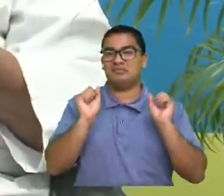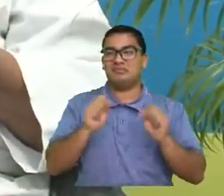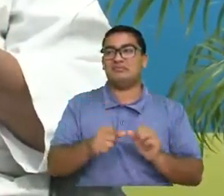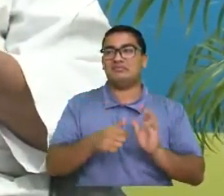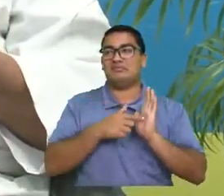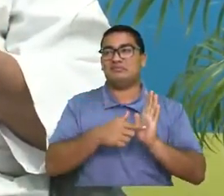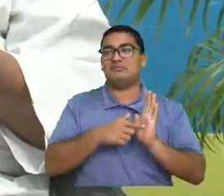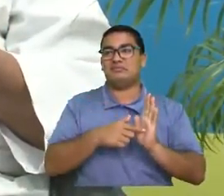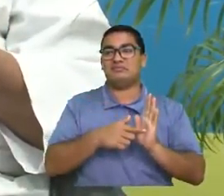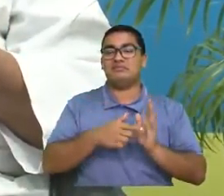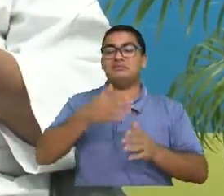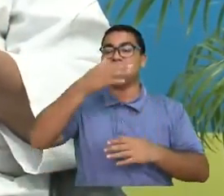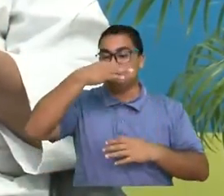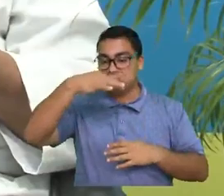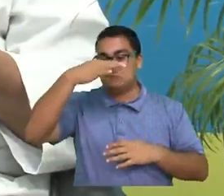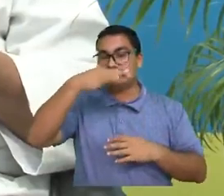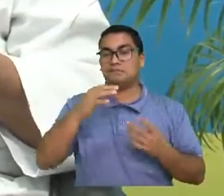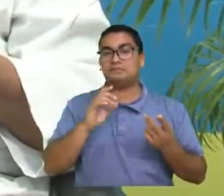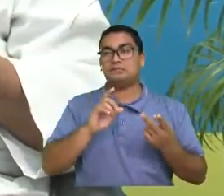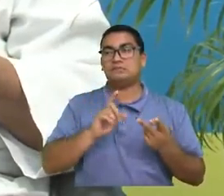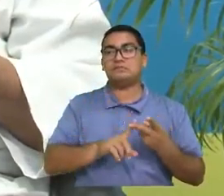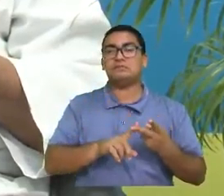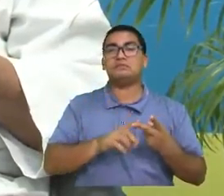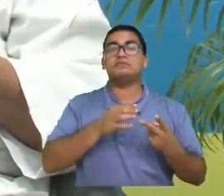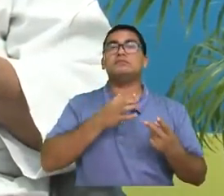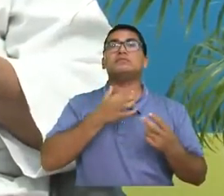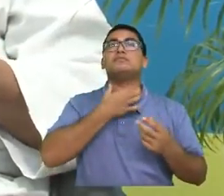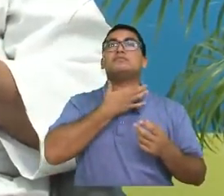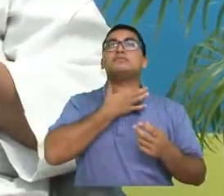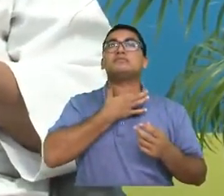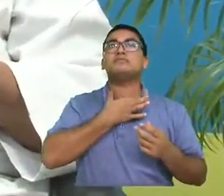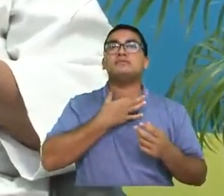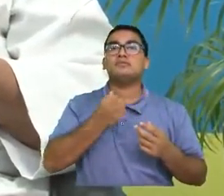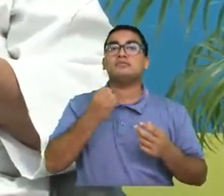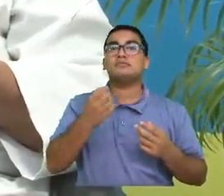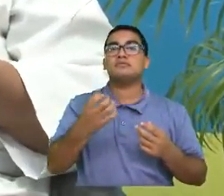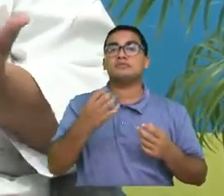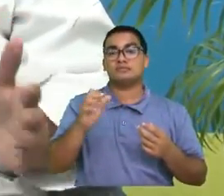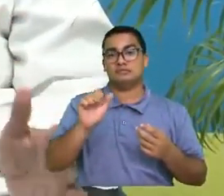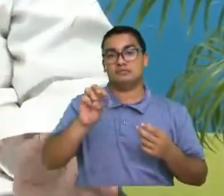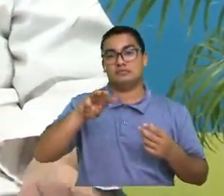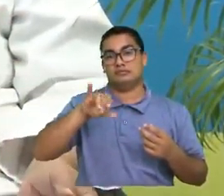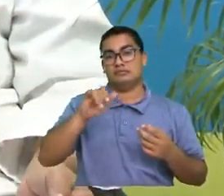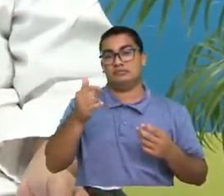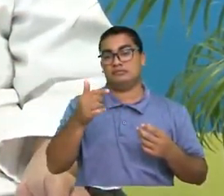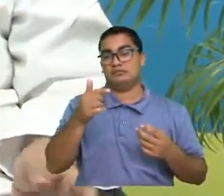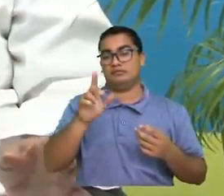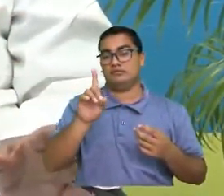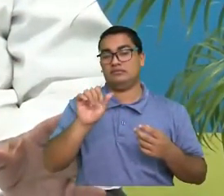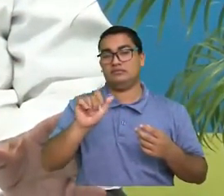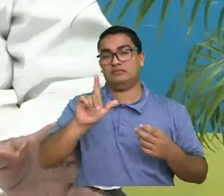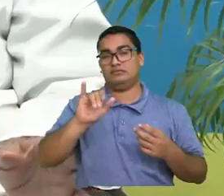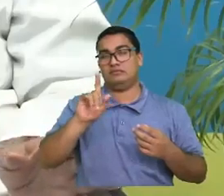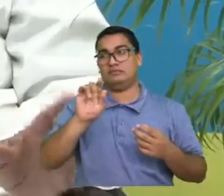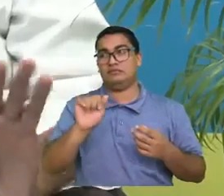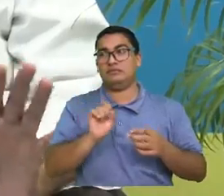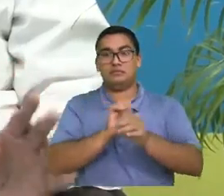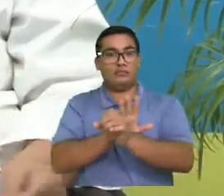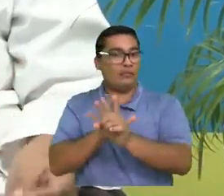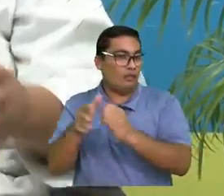resfriado común, puede ser por una amigdalitis, una faringitis. No necesariamente, ¿verdad?, tiene que ser